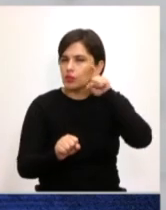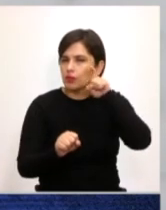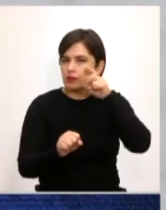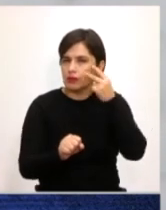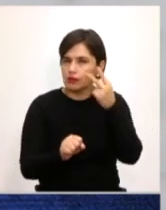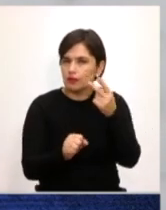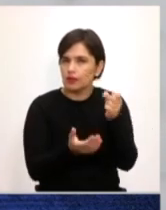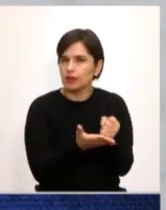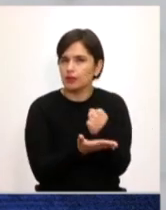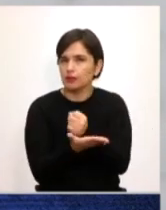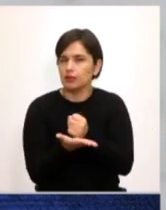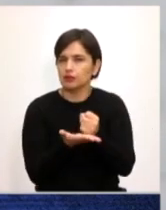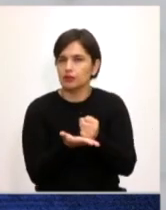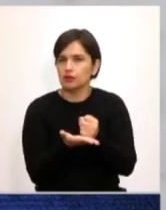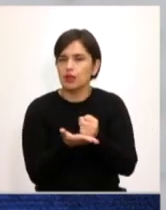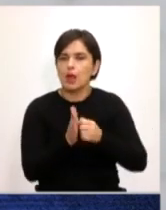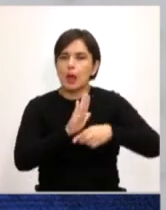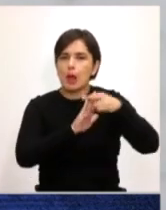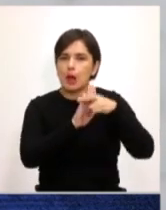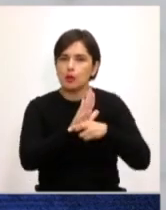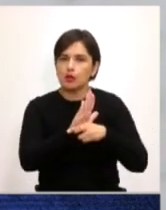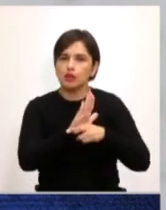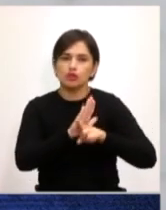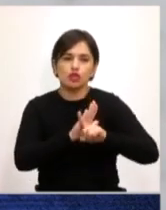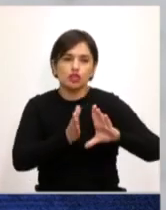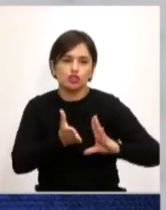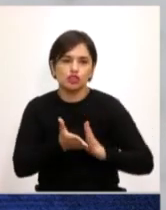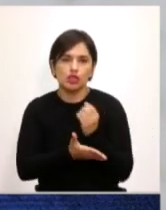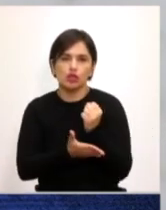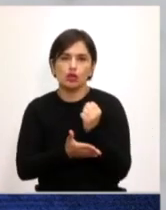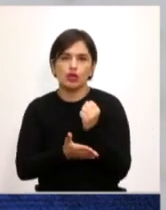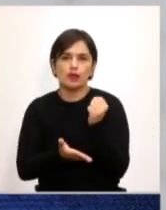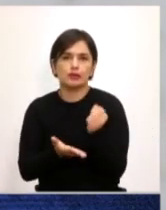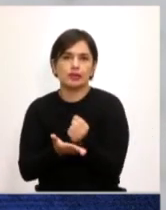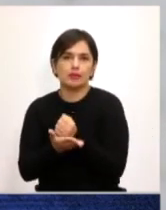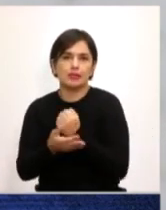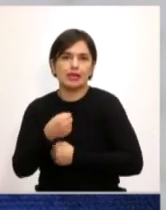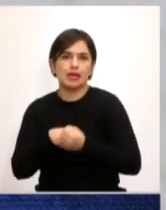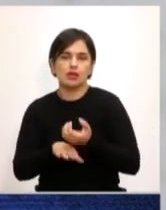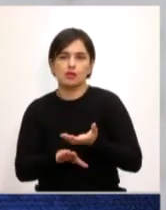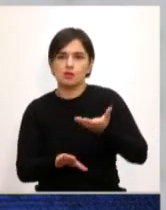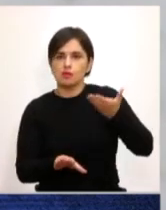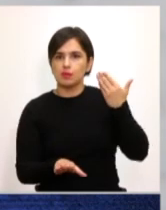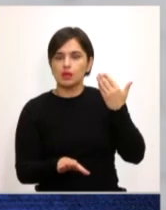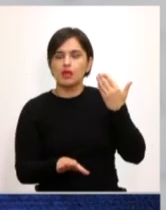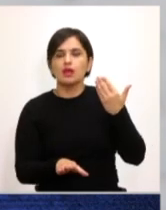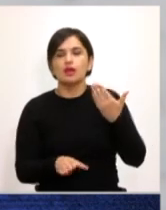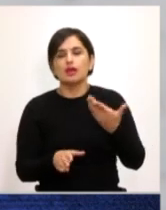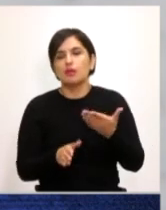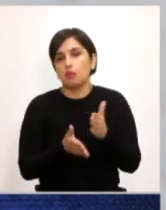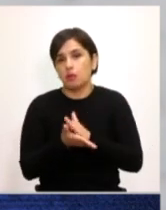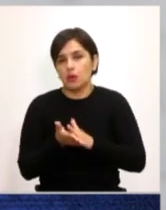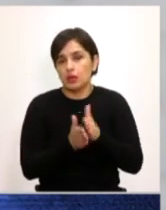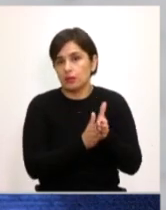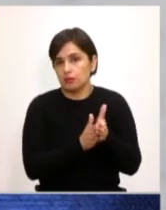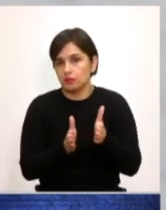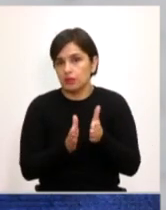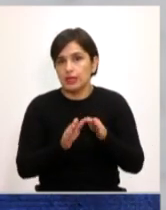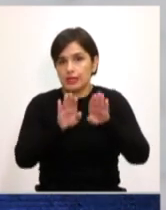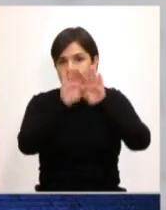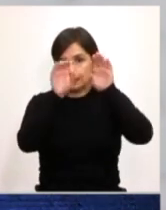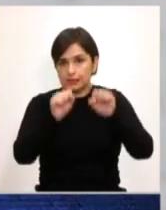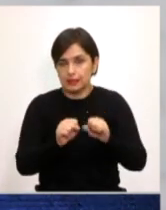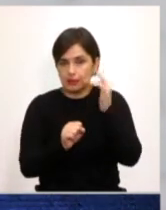la tramitación a los proyectos que no alcanzaron a ser despachados el año anterior, entre ellos el sistema